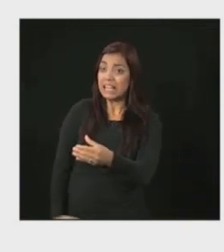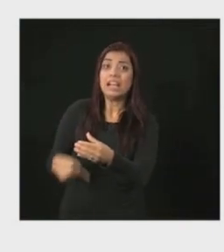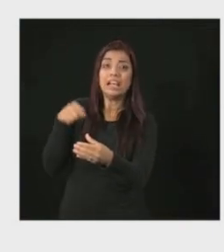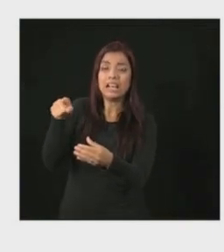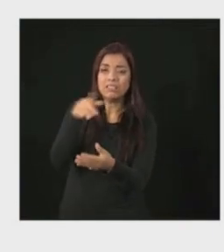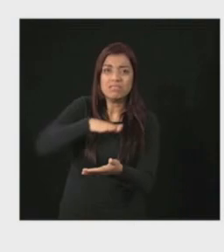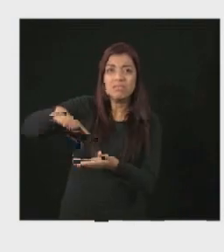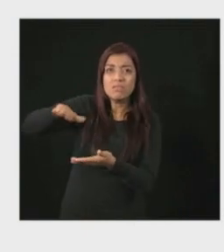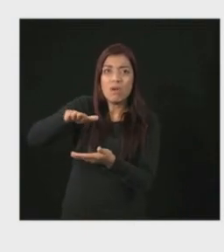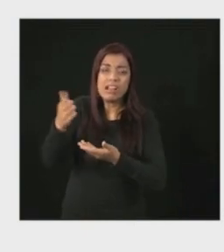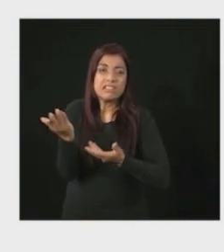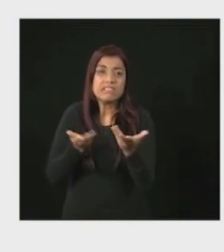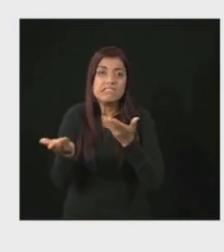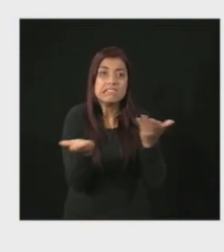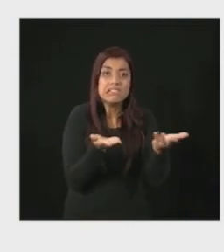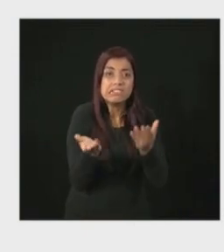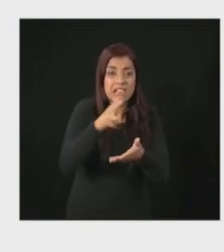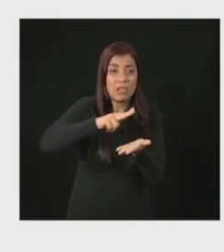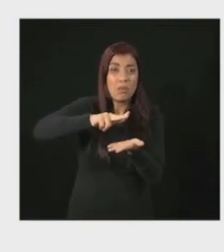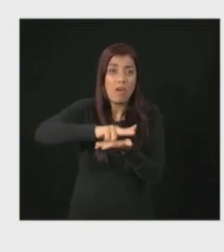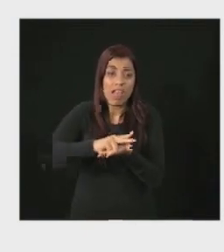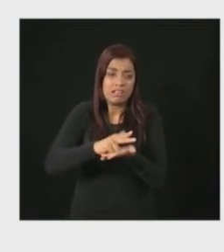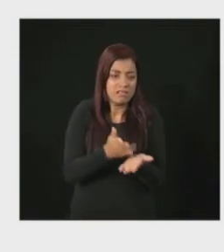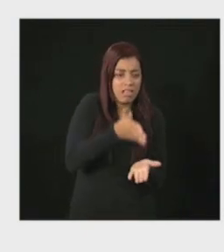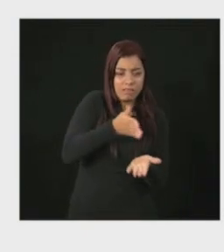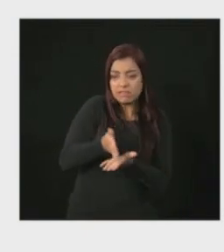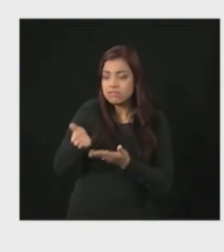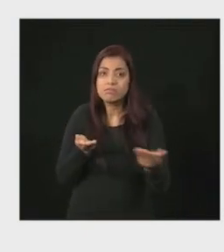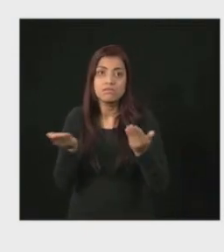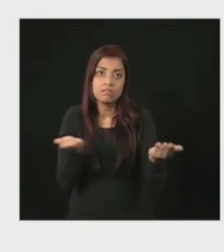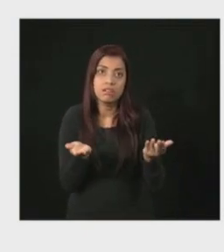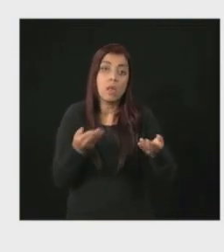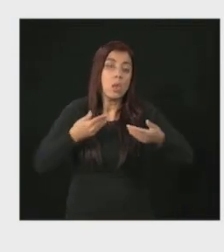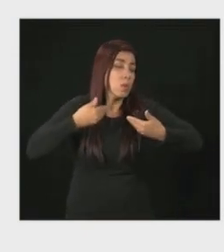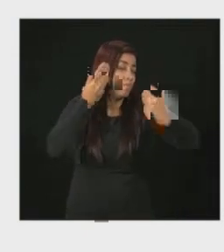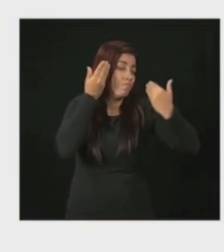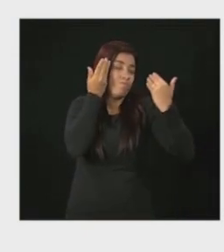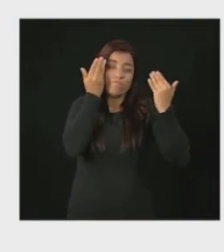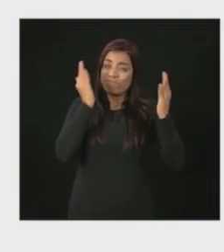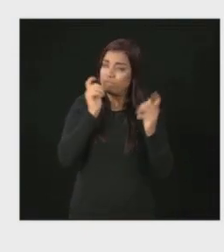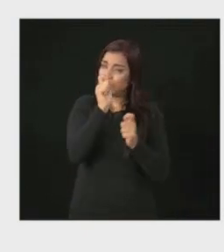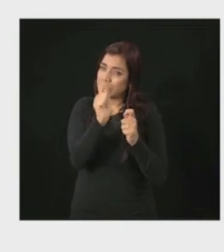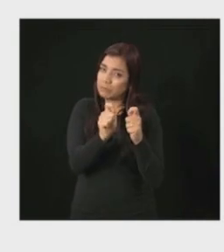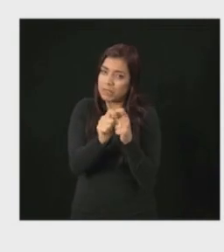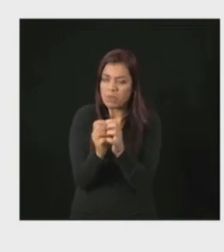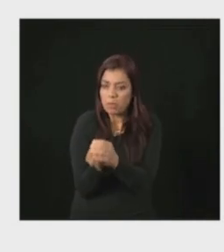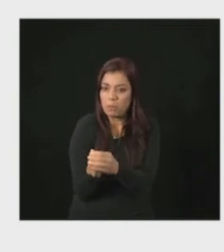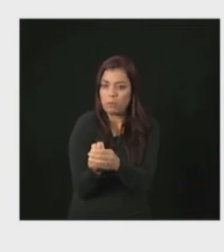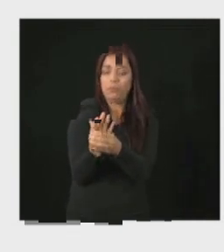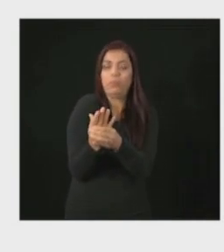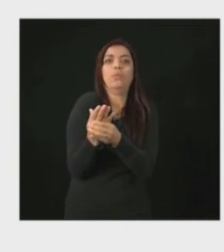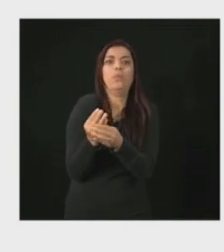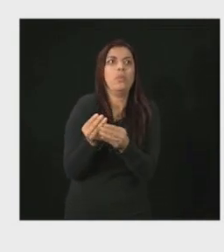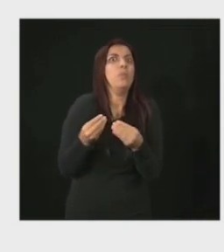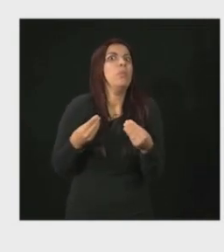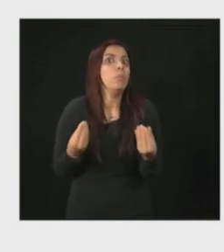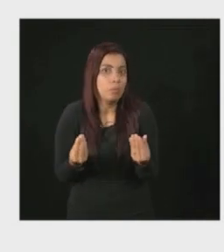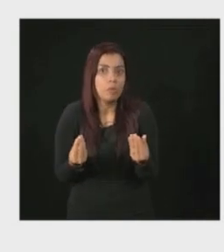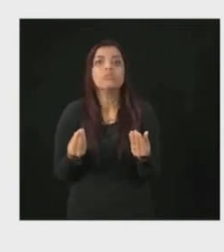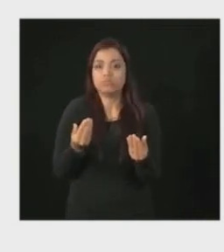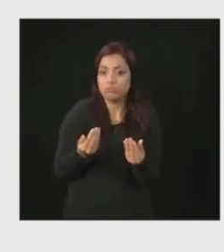los alquileres, porque no podemos dejarlos de pagar de un día para el otro. O sea, no creo que el gobierno tenga la capacidad económica tampoco